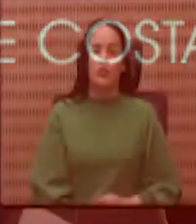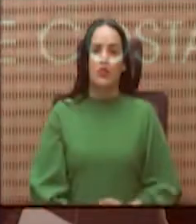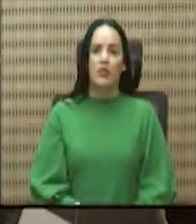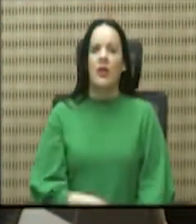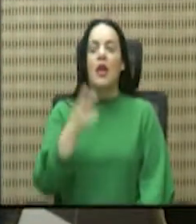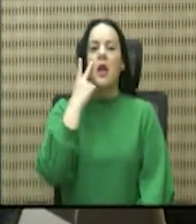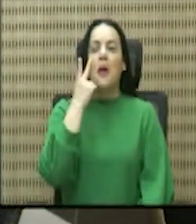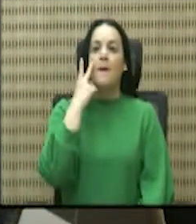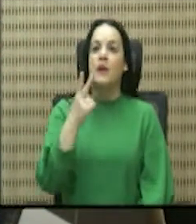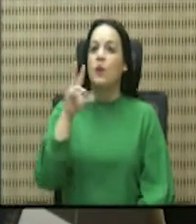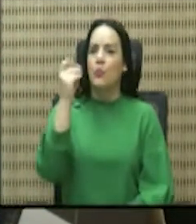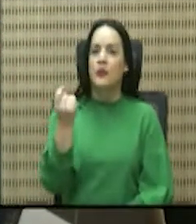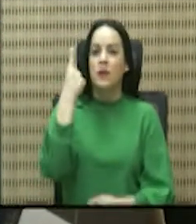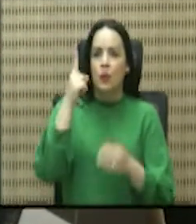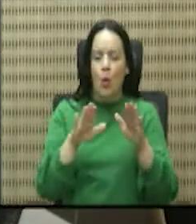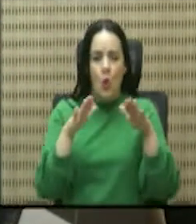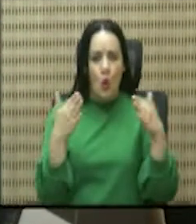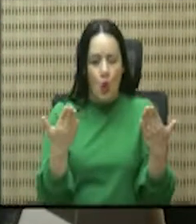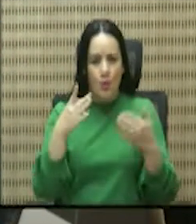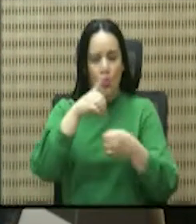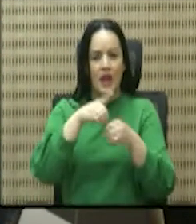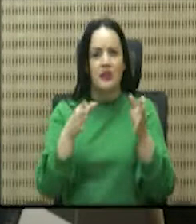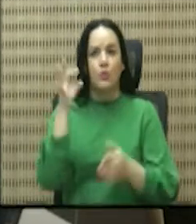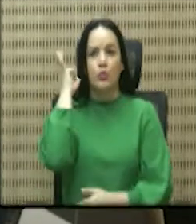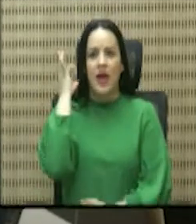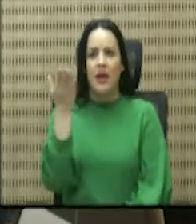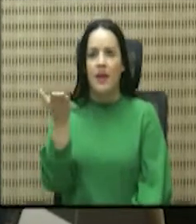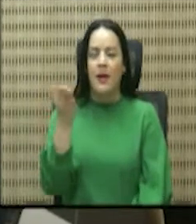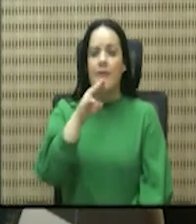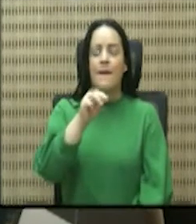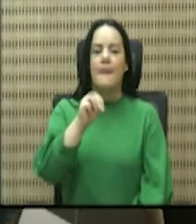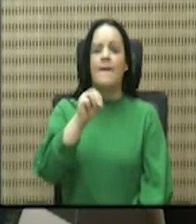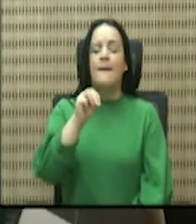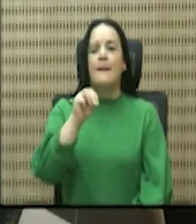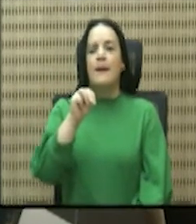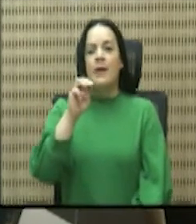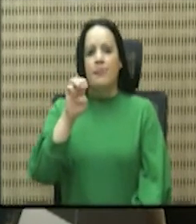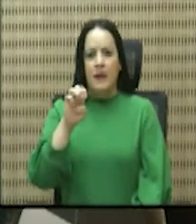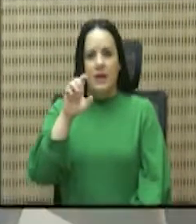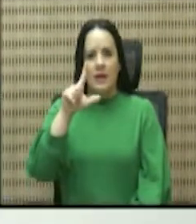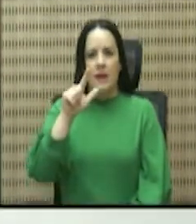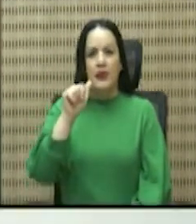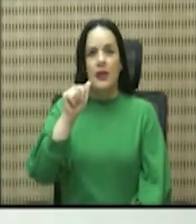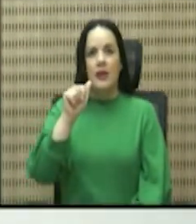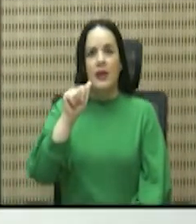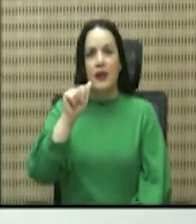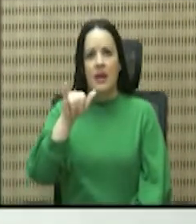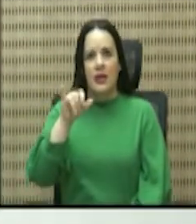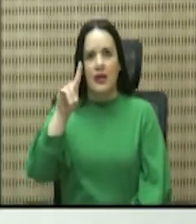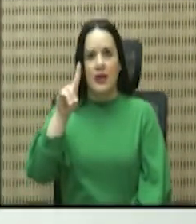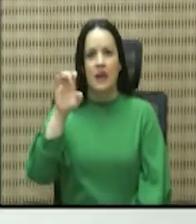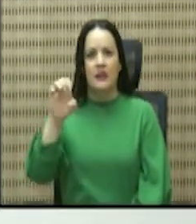no entiendo cómo es la diputada milady tiene casi cuatro minutos no sé cuál es la preferencia